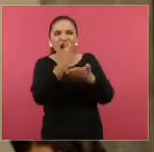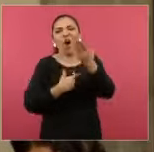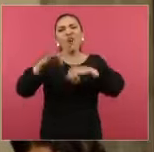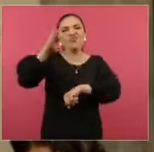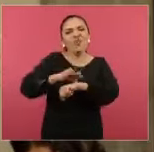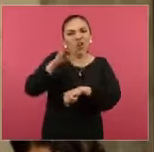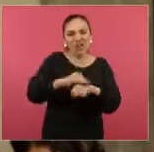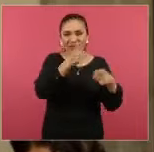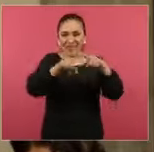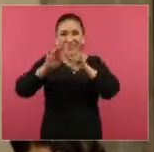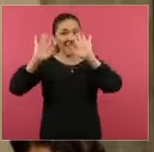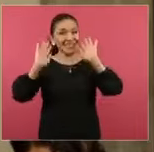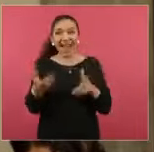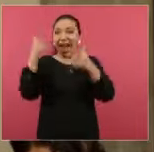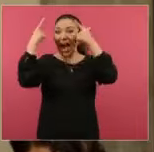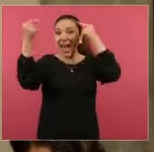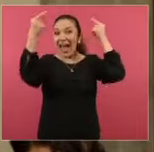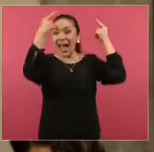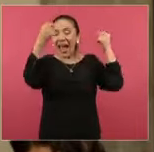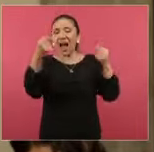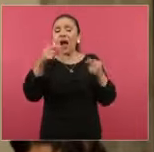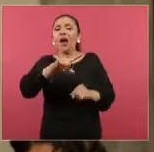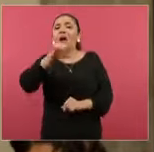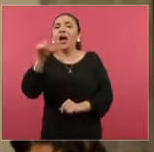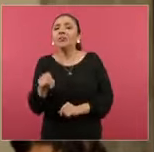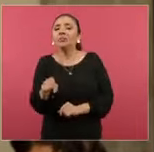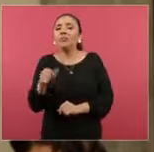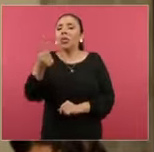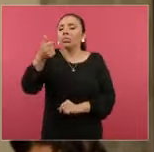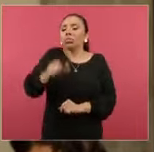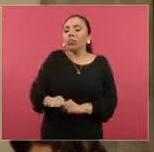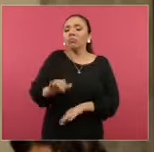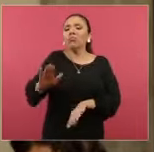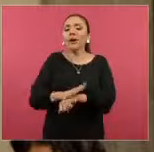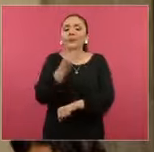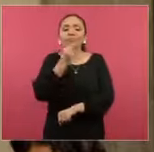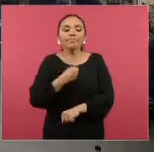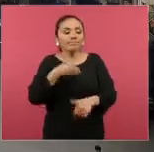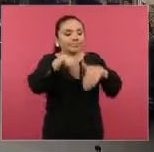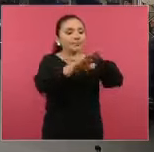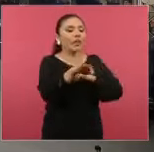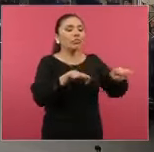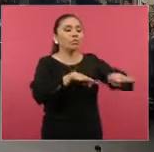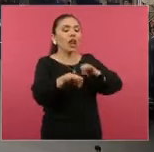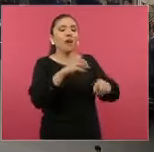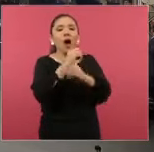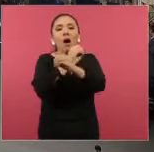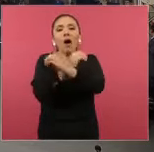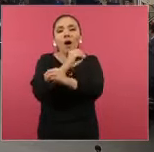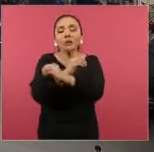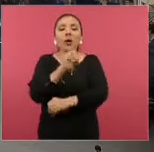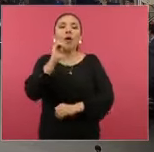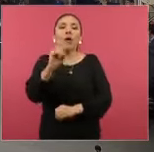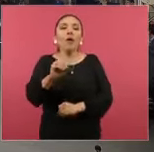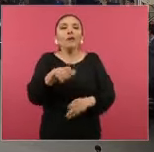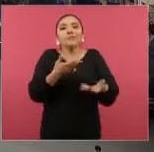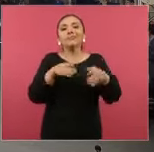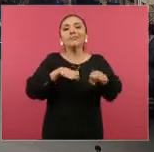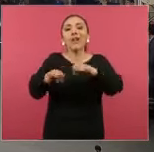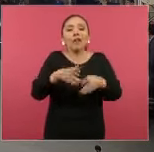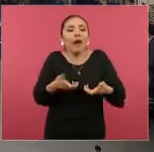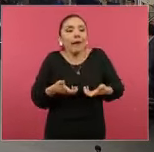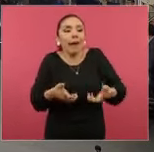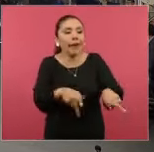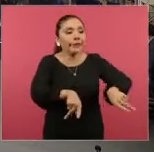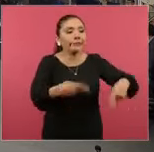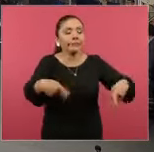médicos y terminaron con un sueño truncado, que trabajando en un Oxxo, que trabajando en las